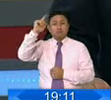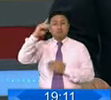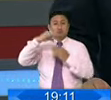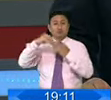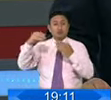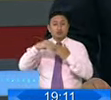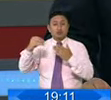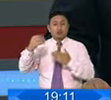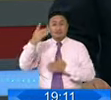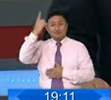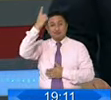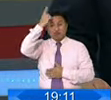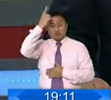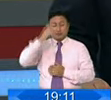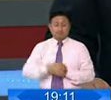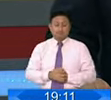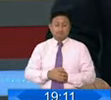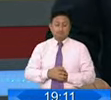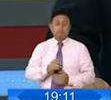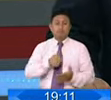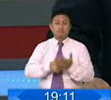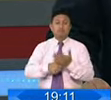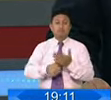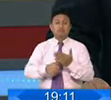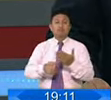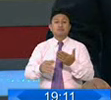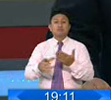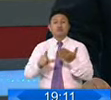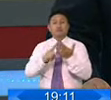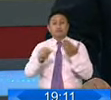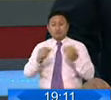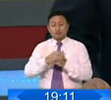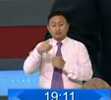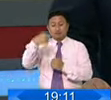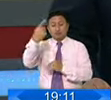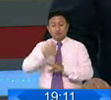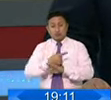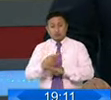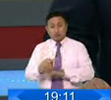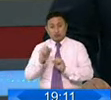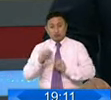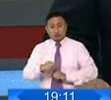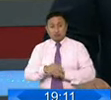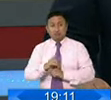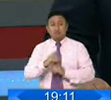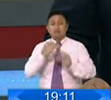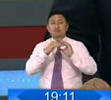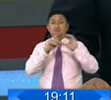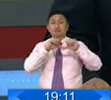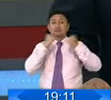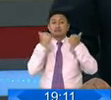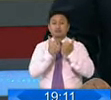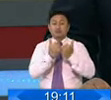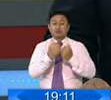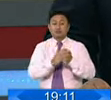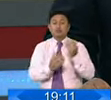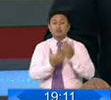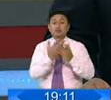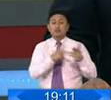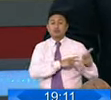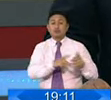millones de dólares en deuda. El ministro de Finanzas anunció que la próxima semana remitirán a la Asamblea el proyecto de ley que